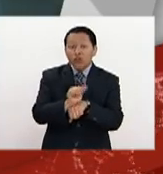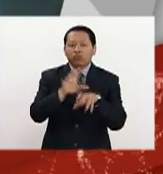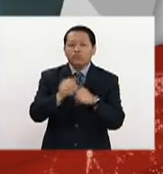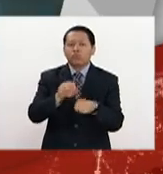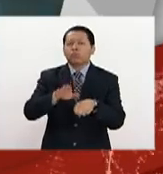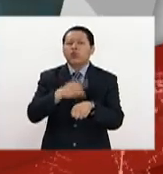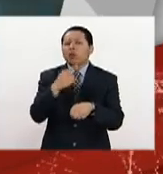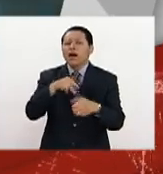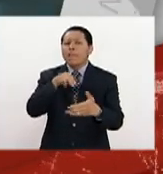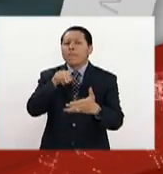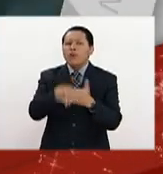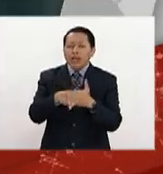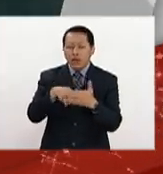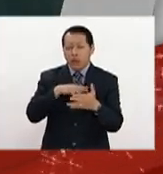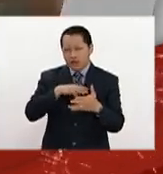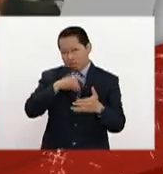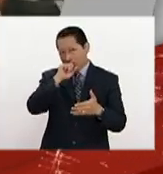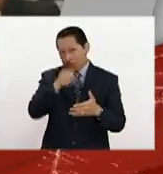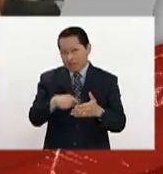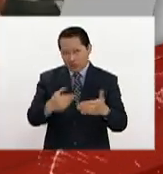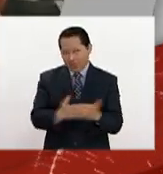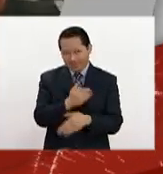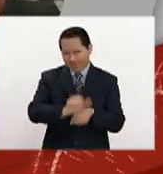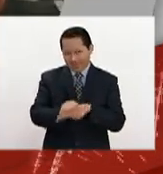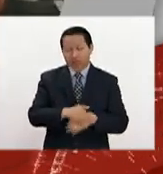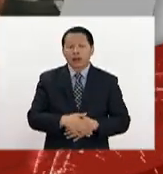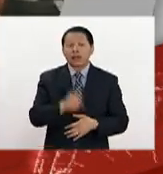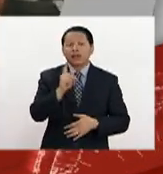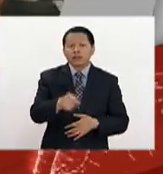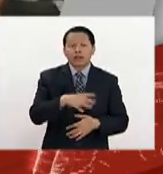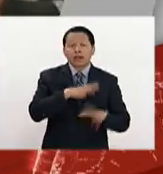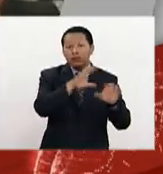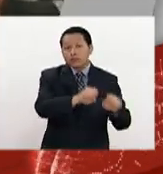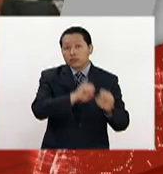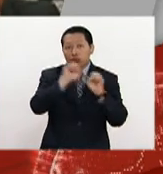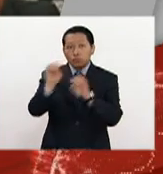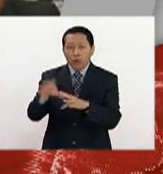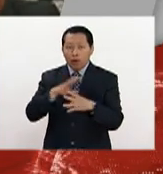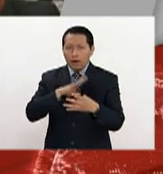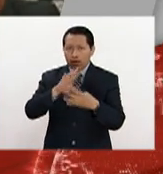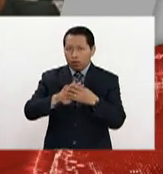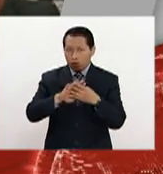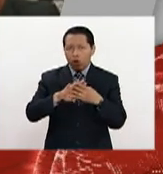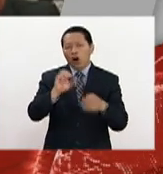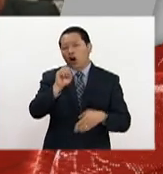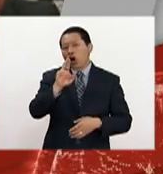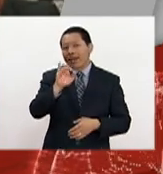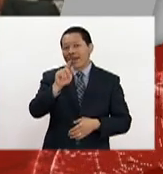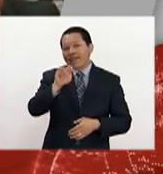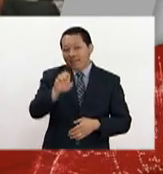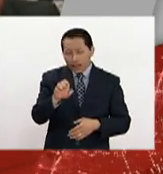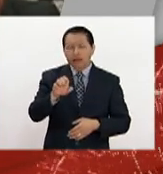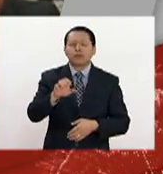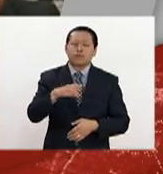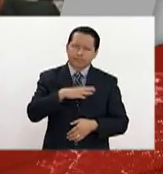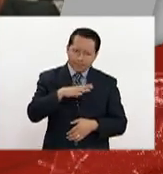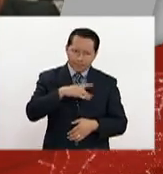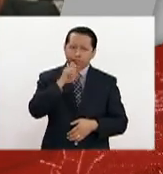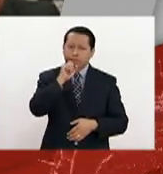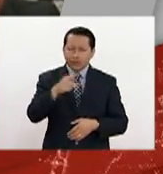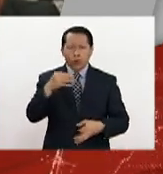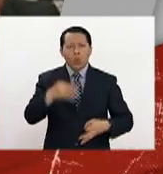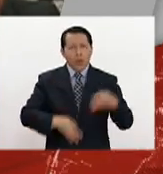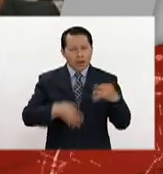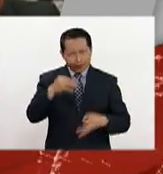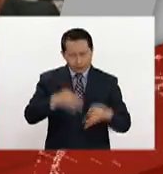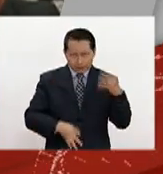de una modelo de nacionalidad argentina. El imputado es trasladado al reclusorio preventivo Varonil Oriente, donde quedará a disposición del juez de